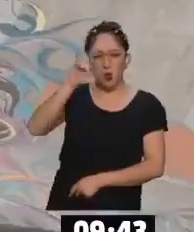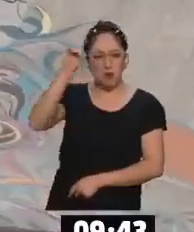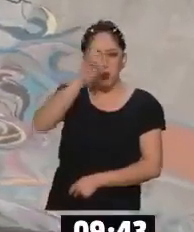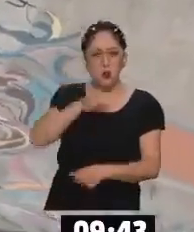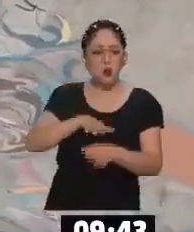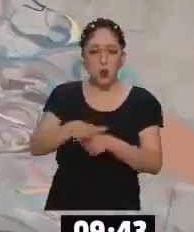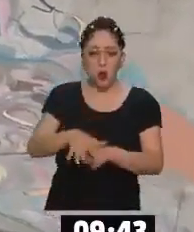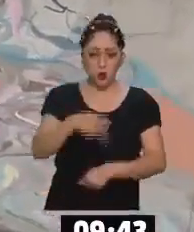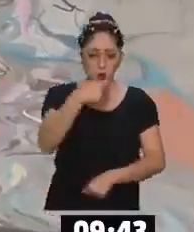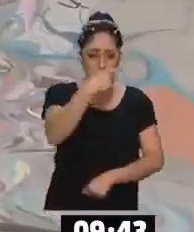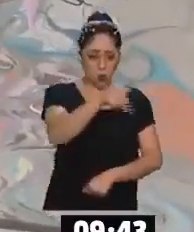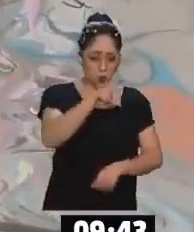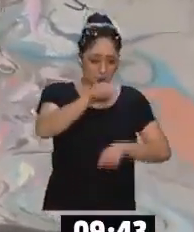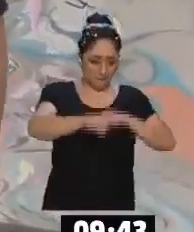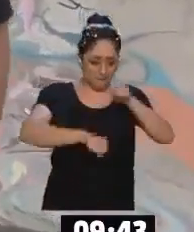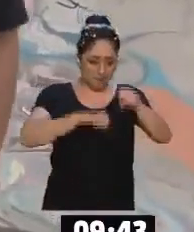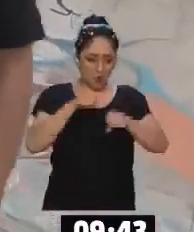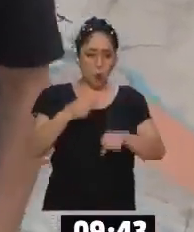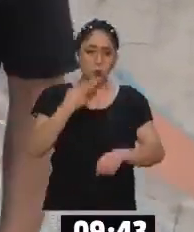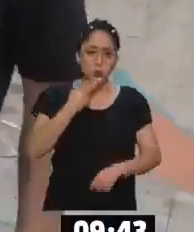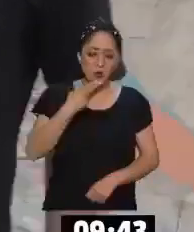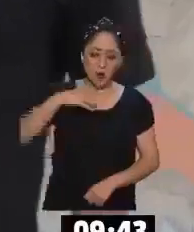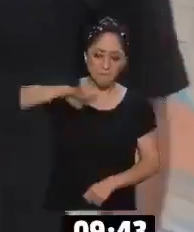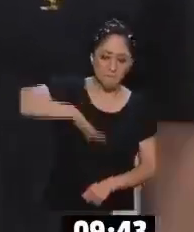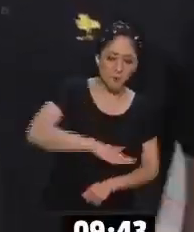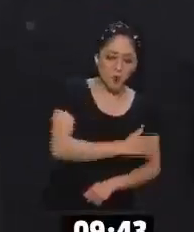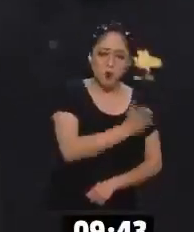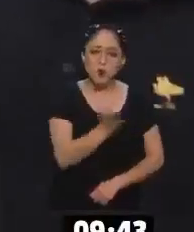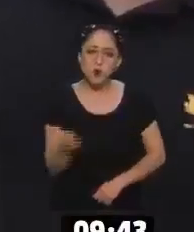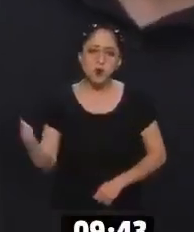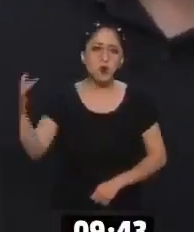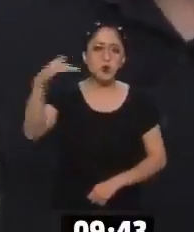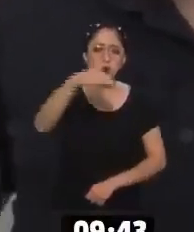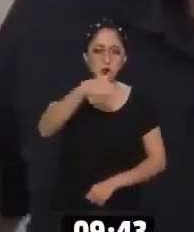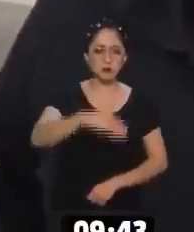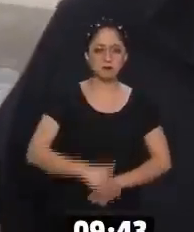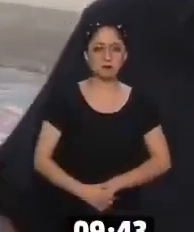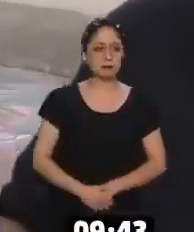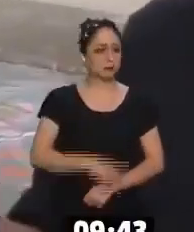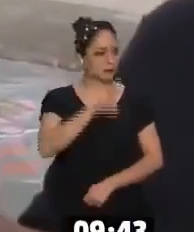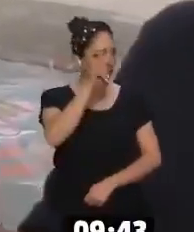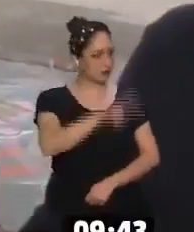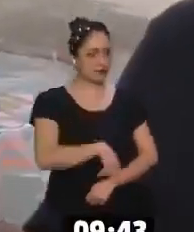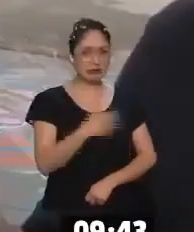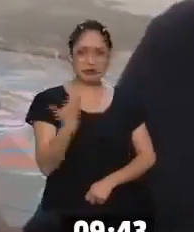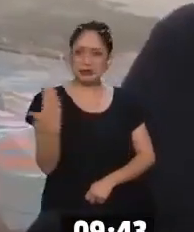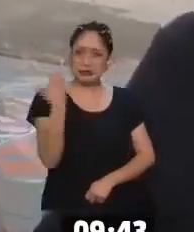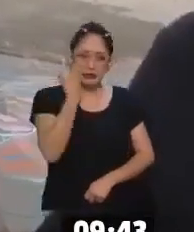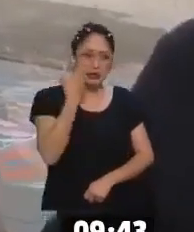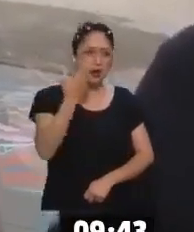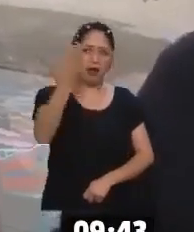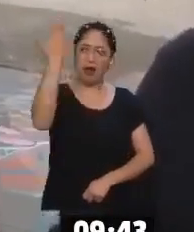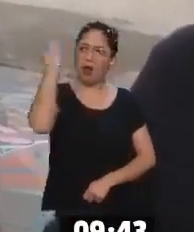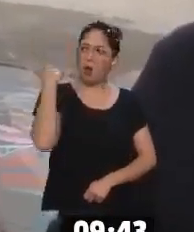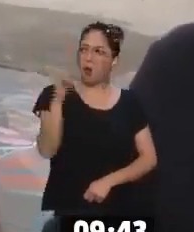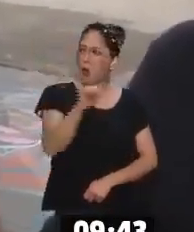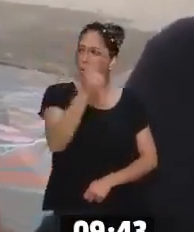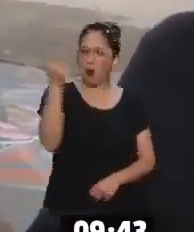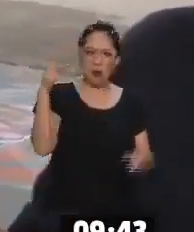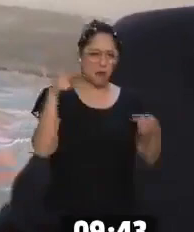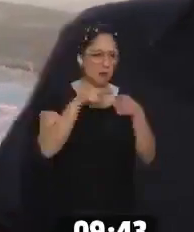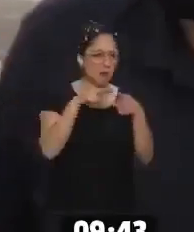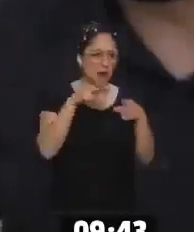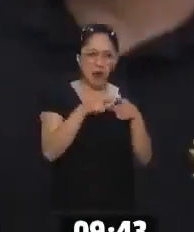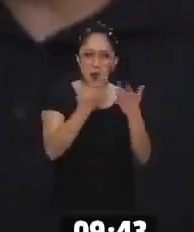que está súper chida, ¿no? Pues está súper genial porque regularmente no había parques o es algo nuevo para nosotros y está súper mega